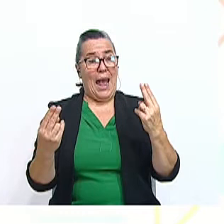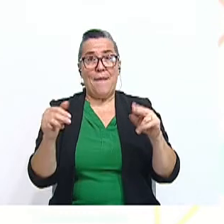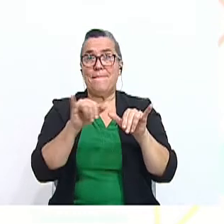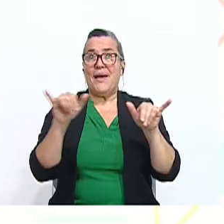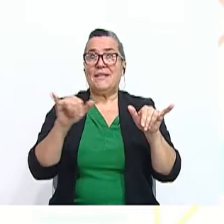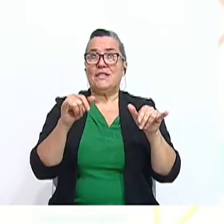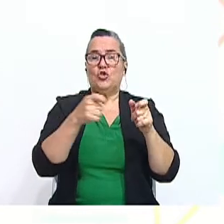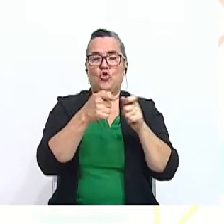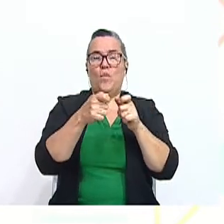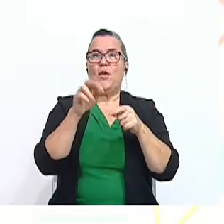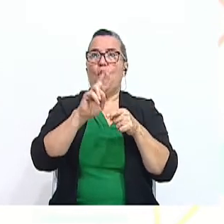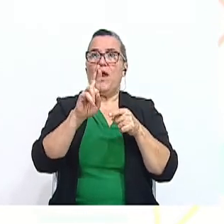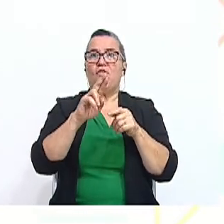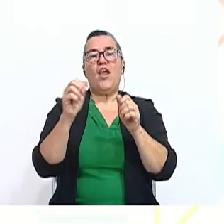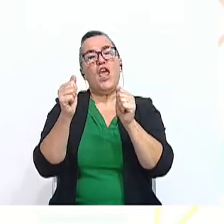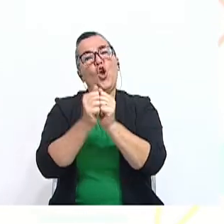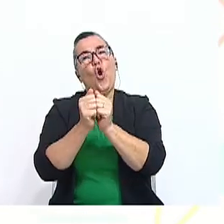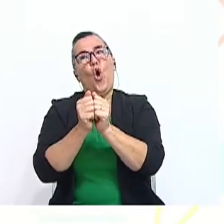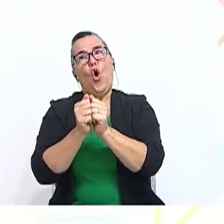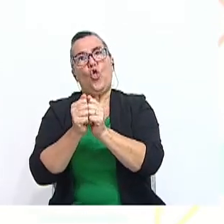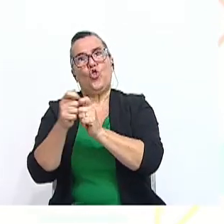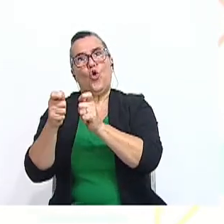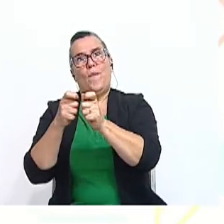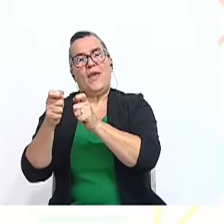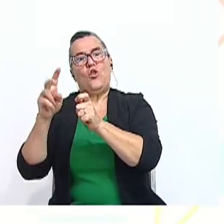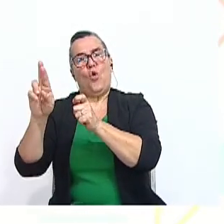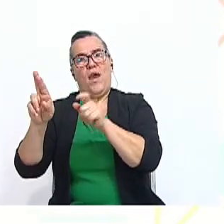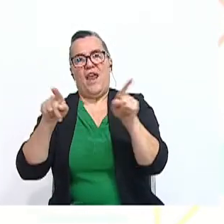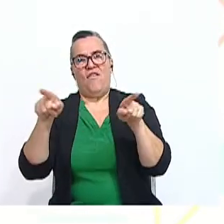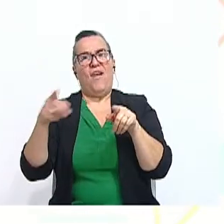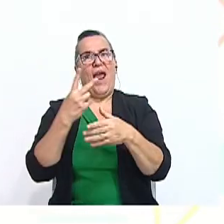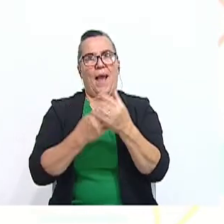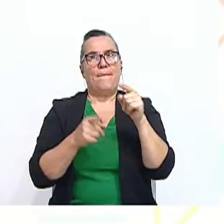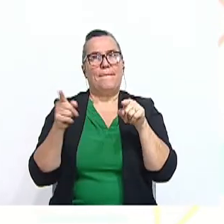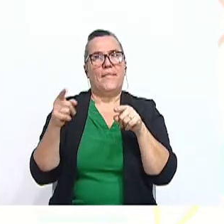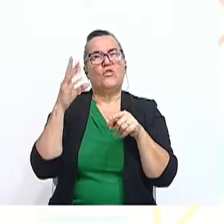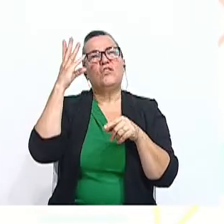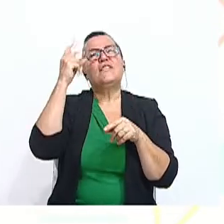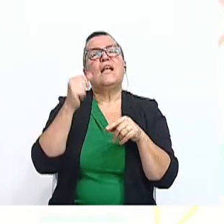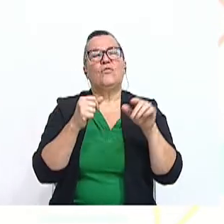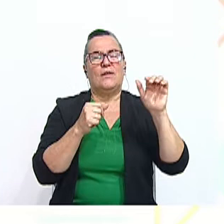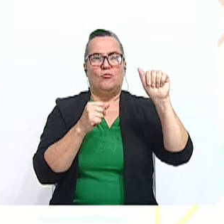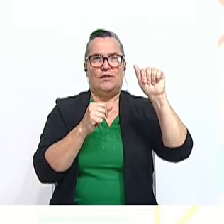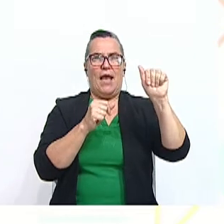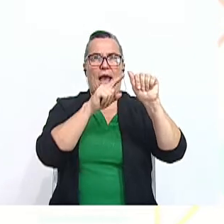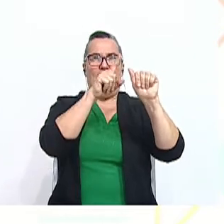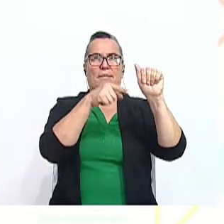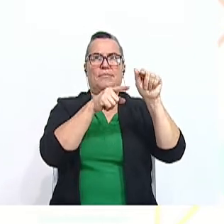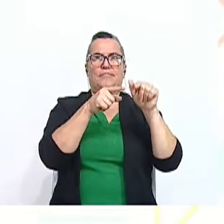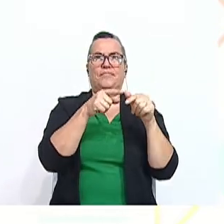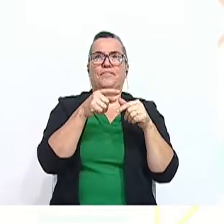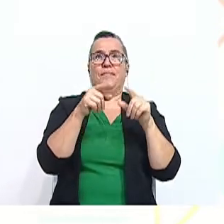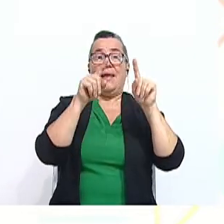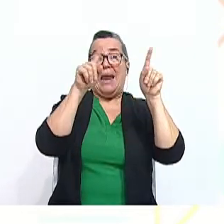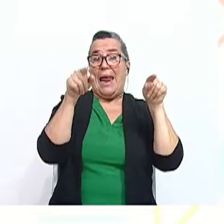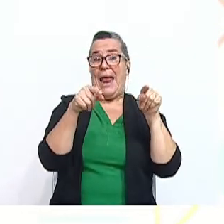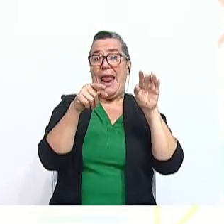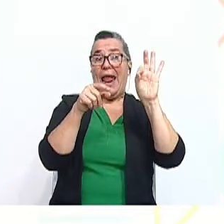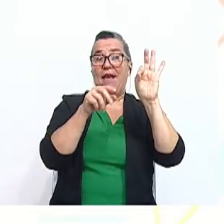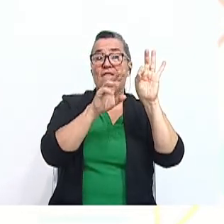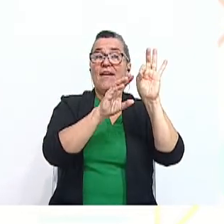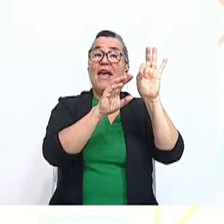dominio R y codominio R. ¿Qué les parece si calculamos la composición de f y